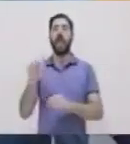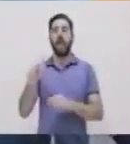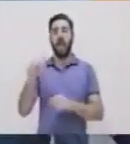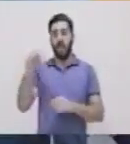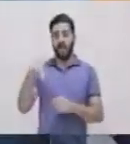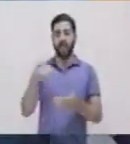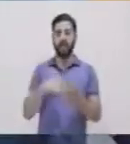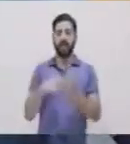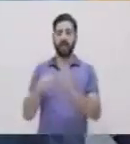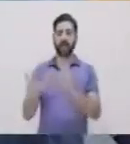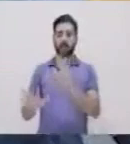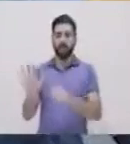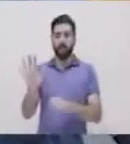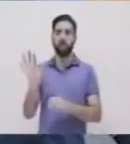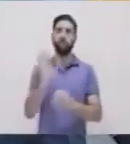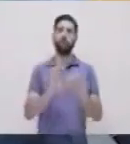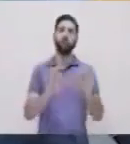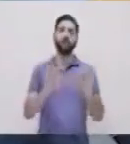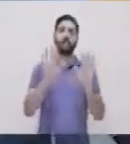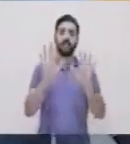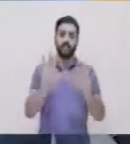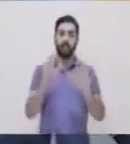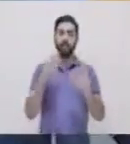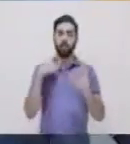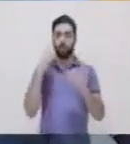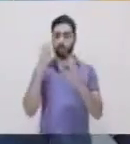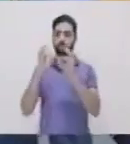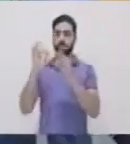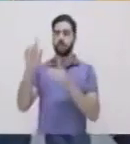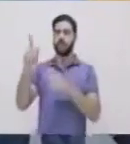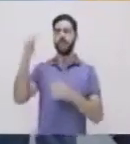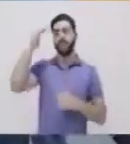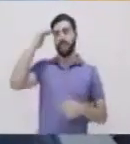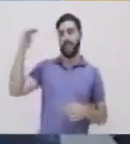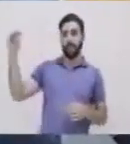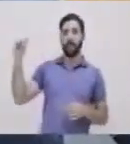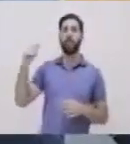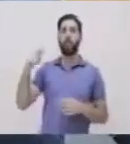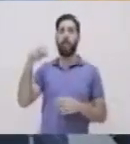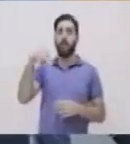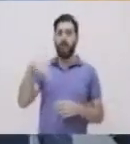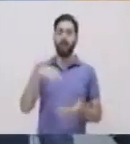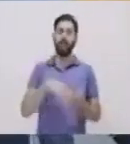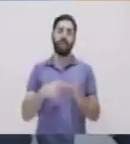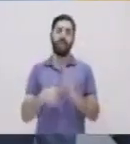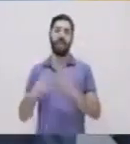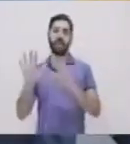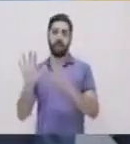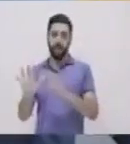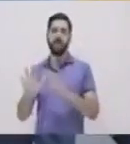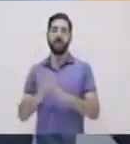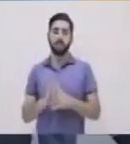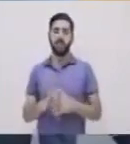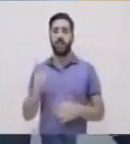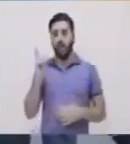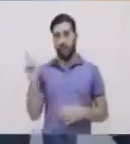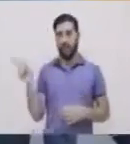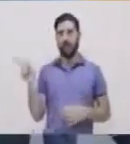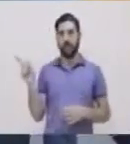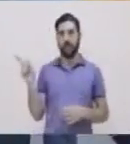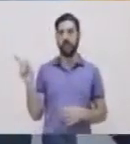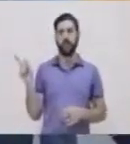ser 15. Si son 10 estudiantes a los que les estoy midiendo su altura, N va a ser 10. Entonces, eso es lo